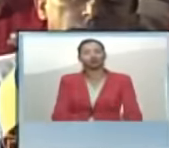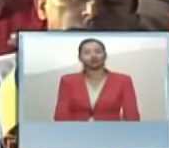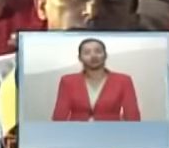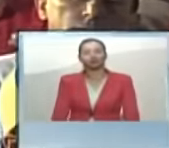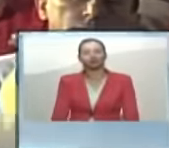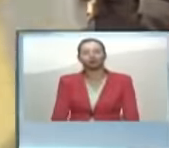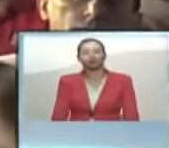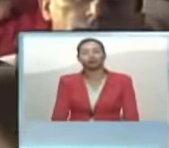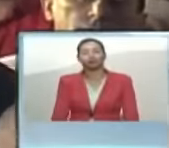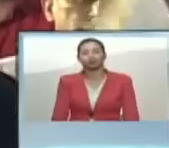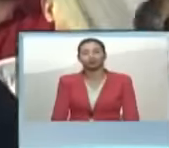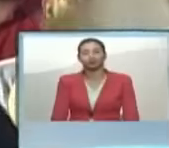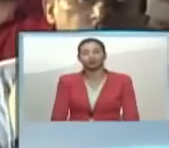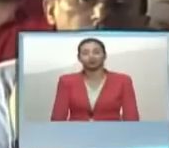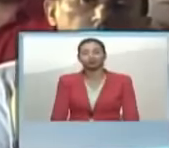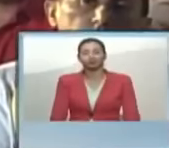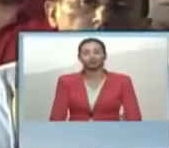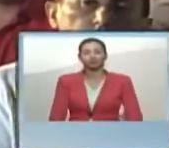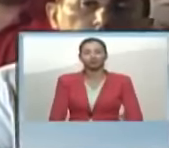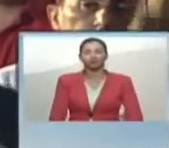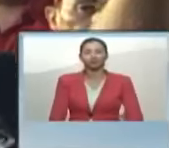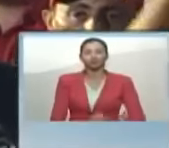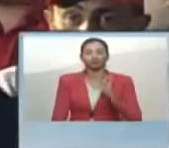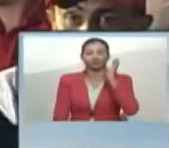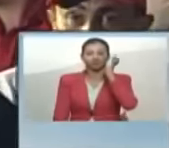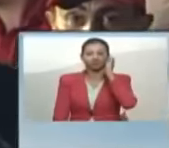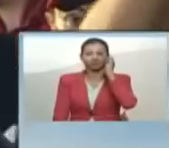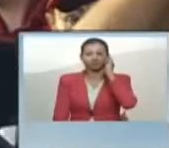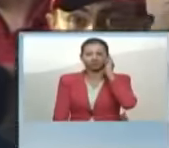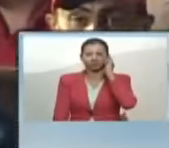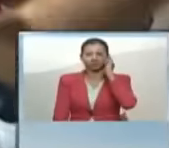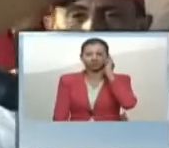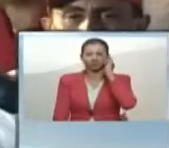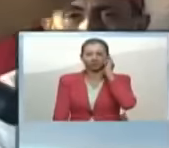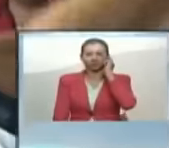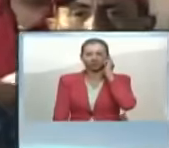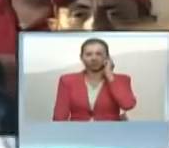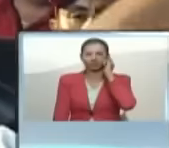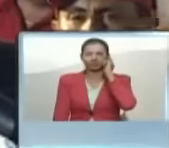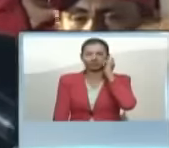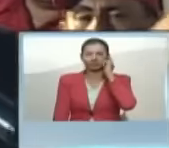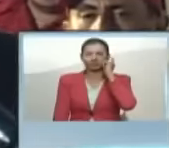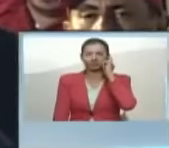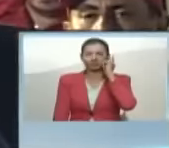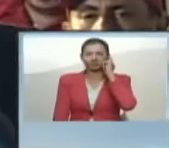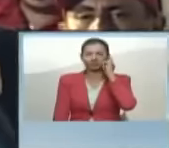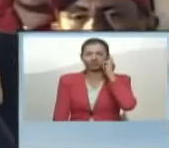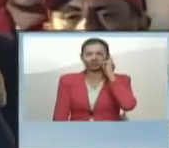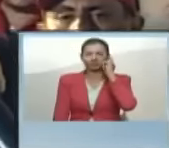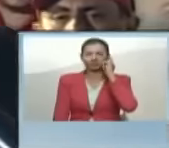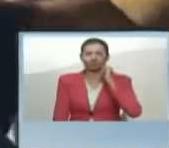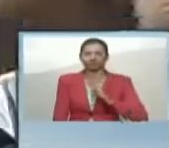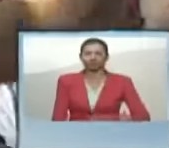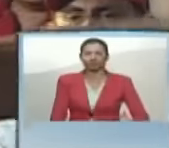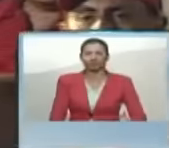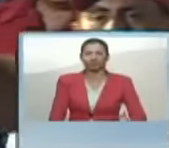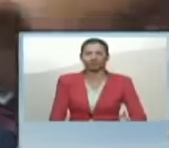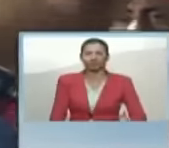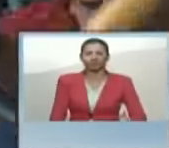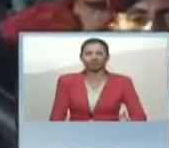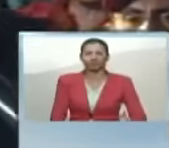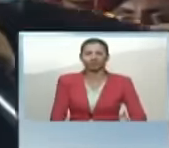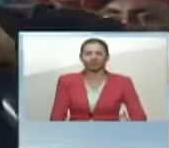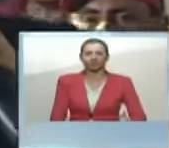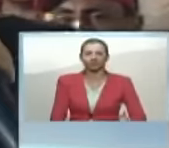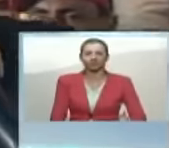tema político. El primero, tirarnos, presidente, un Congreso Internacional de las Juventudes de Izquierda en Venezuela. Pero eso es